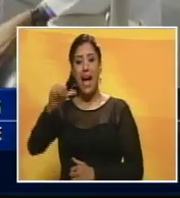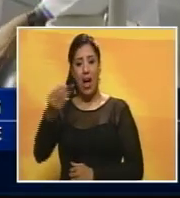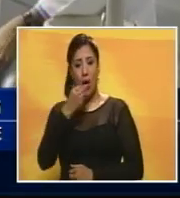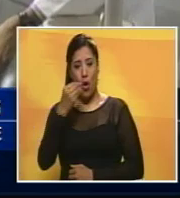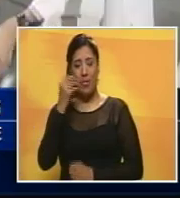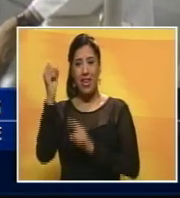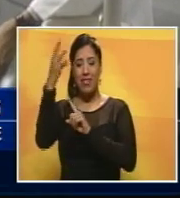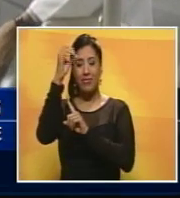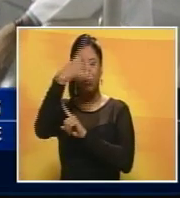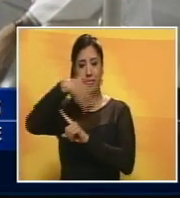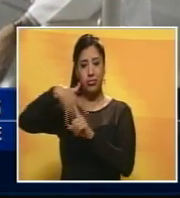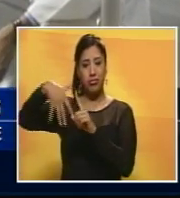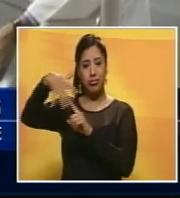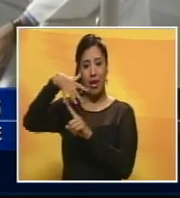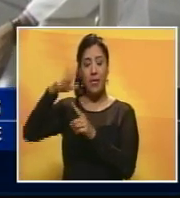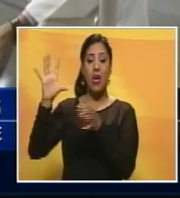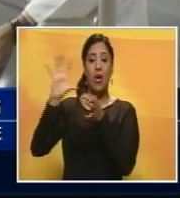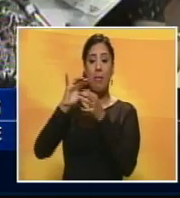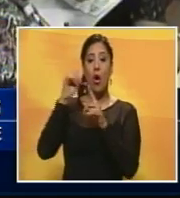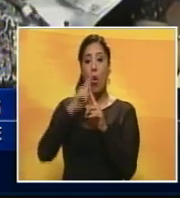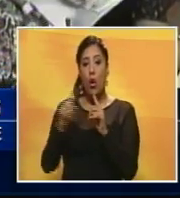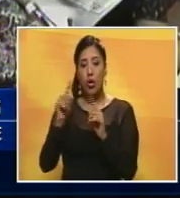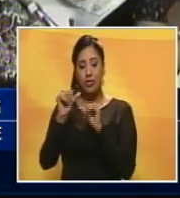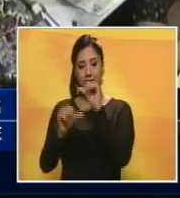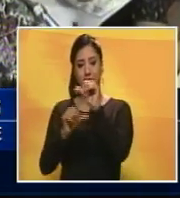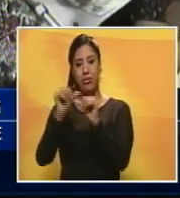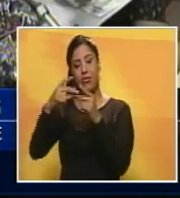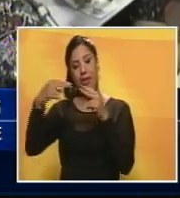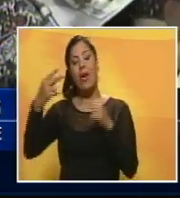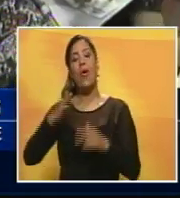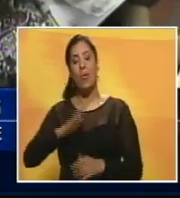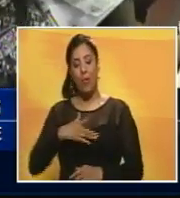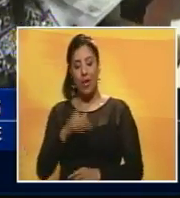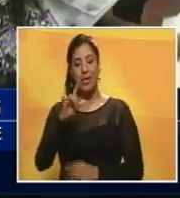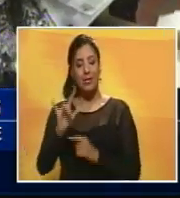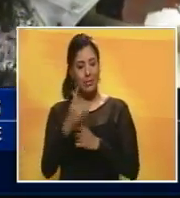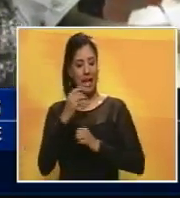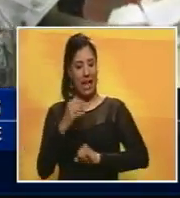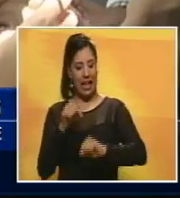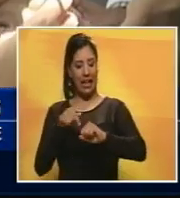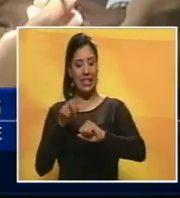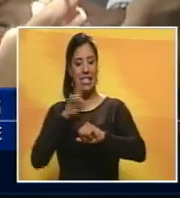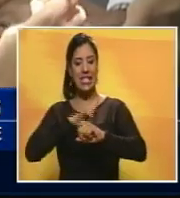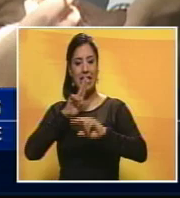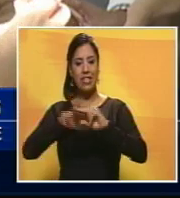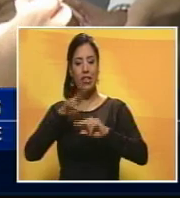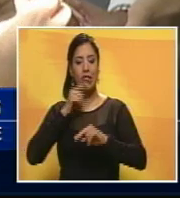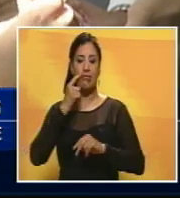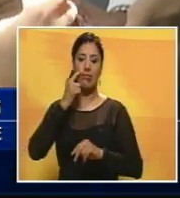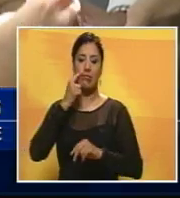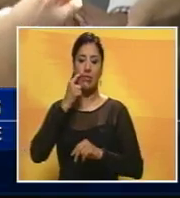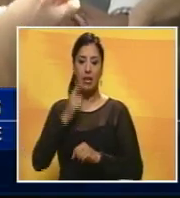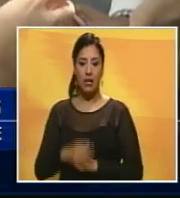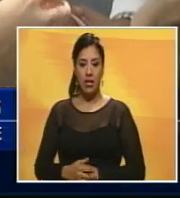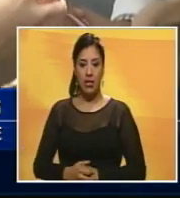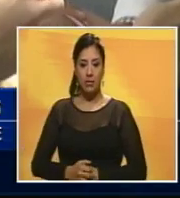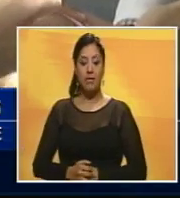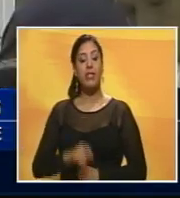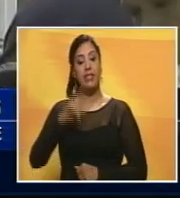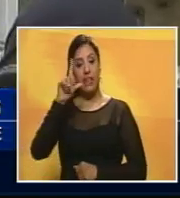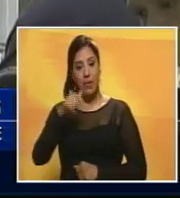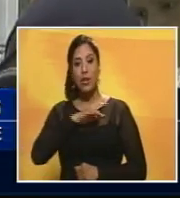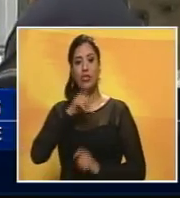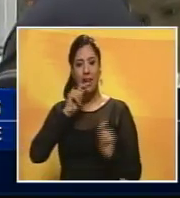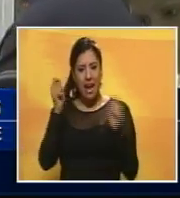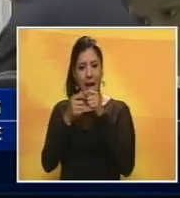la contaminación ambiental, unido a un factor hereditario, aumenta la probabilidad de que el niño nazca con labio o paladar hendido.